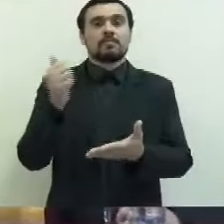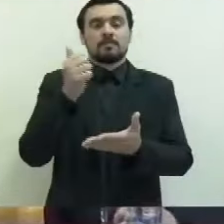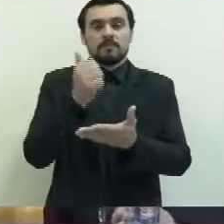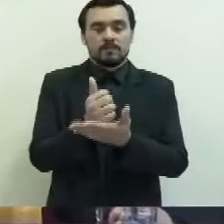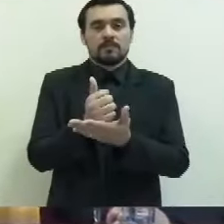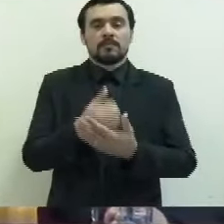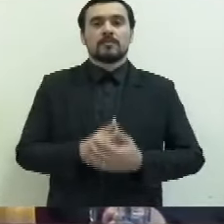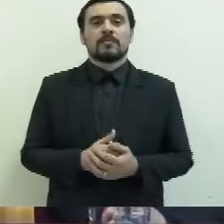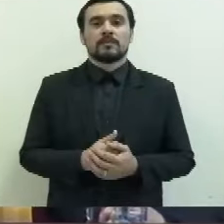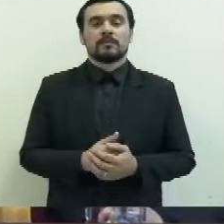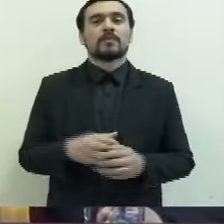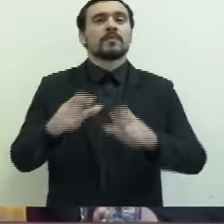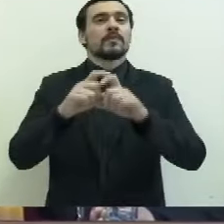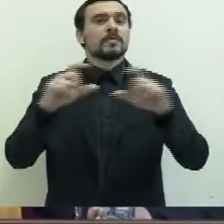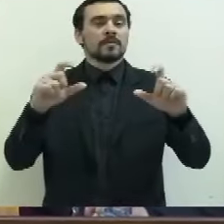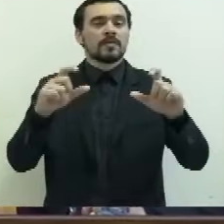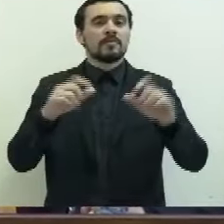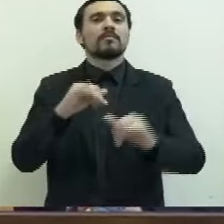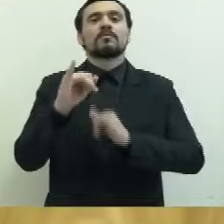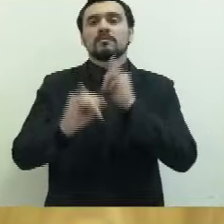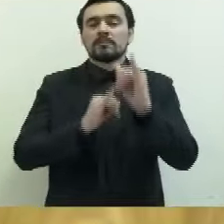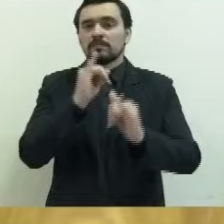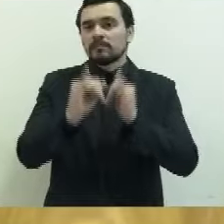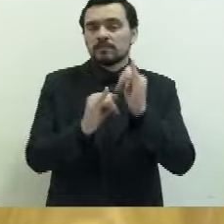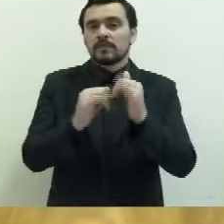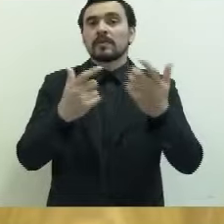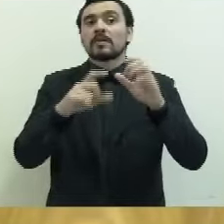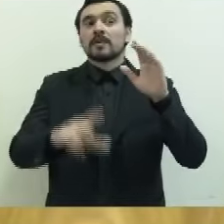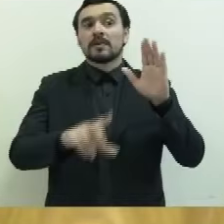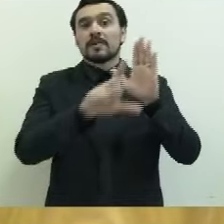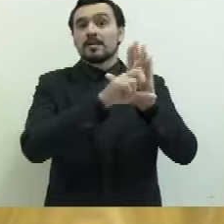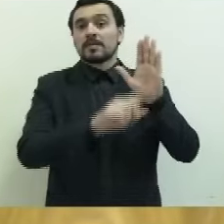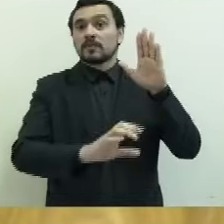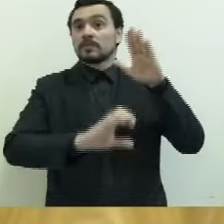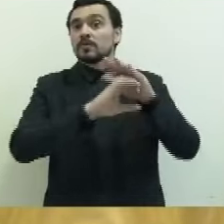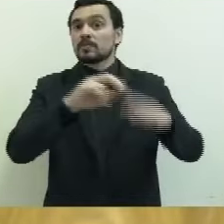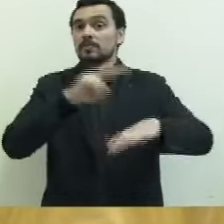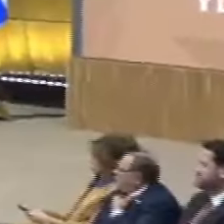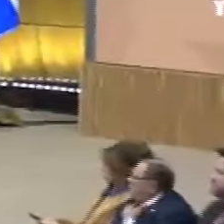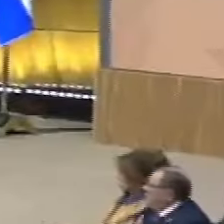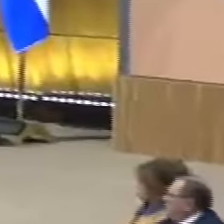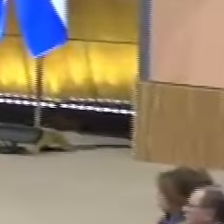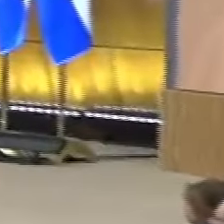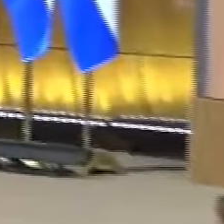los términos establecidos según la Constitución de la República del Paraguay.